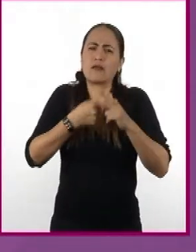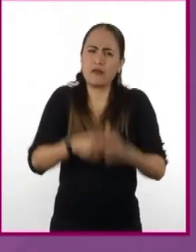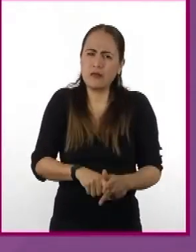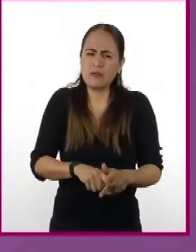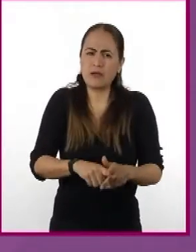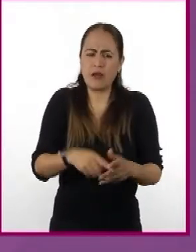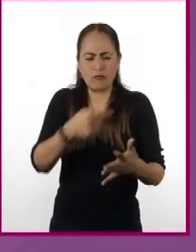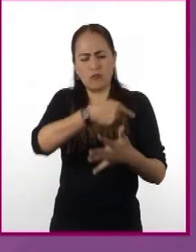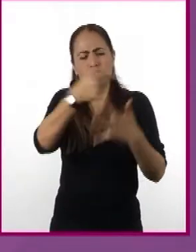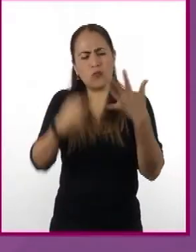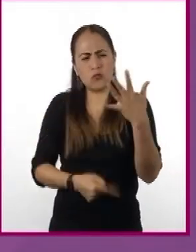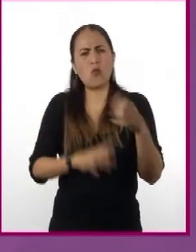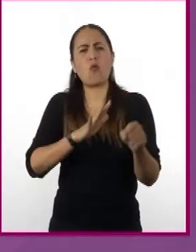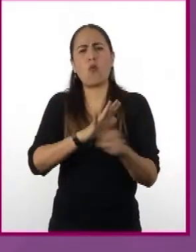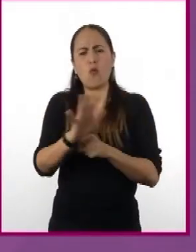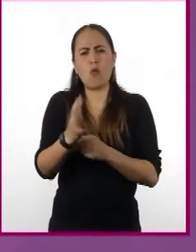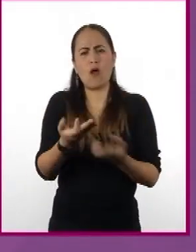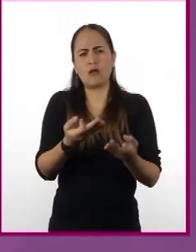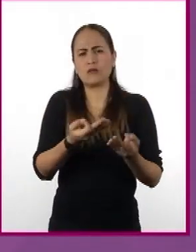Yo creo que